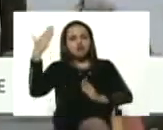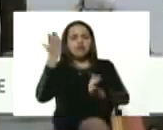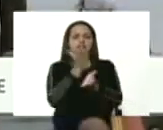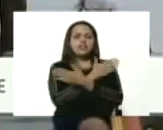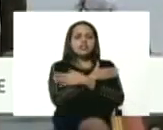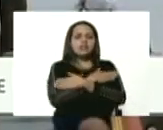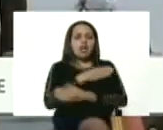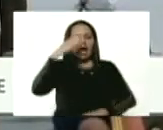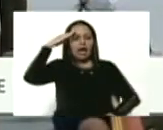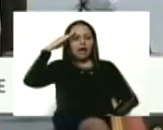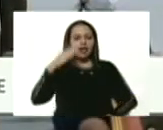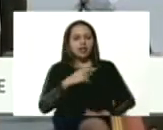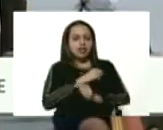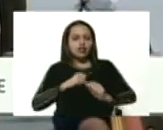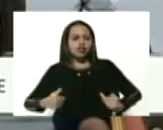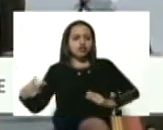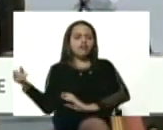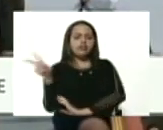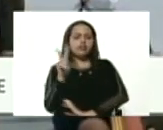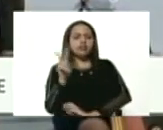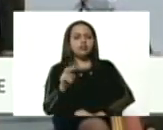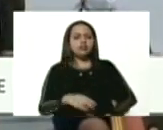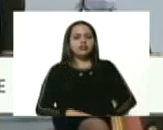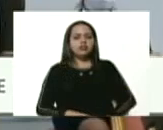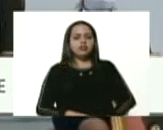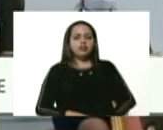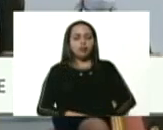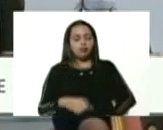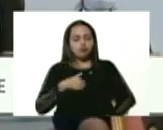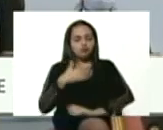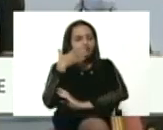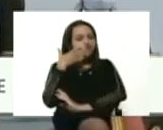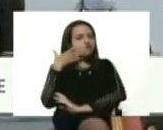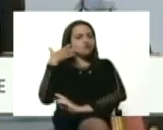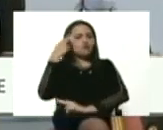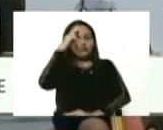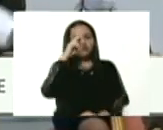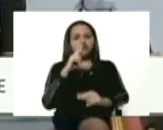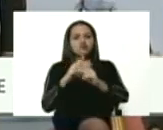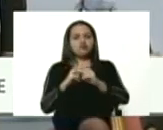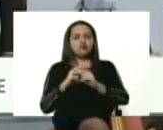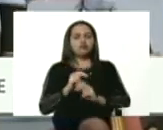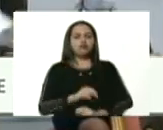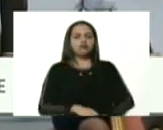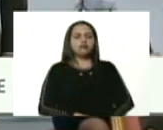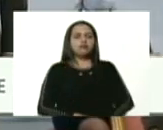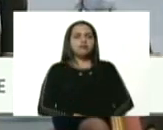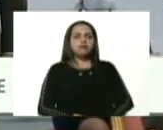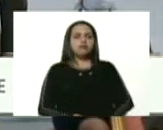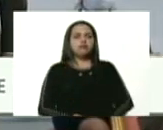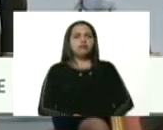al ejército bolivariano de Venezuela, mi admiración como comandante en jefe.